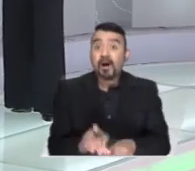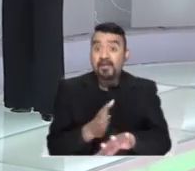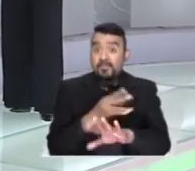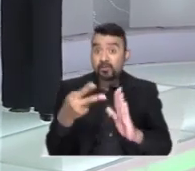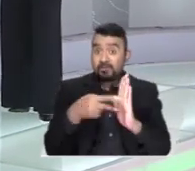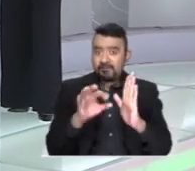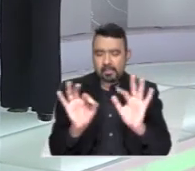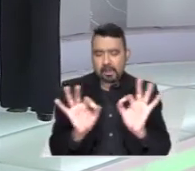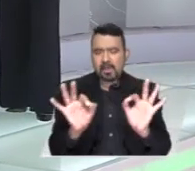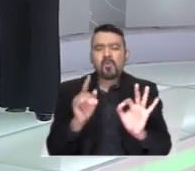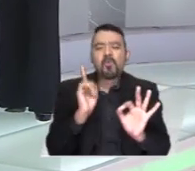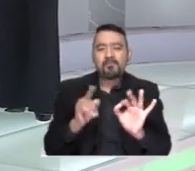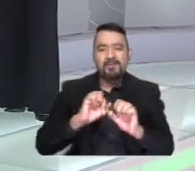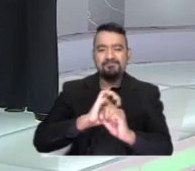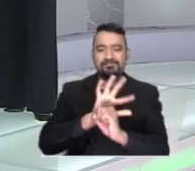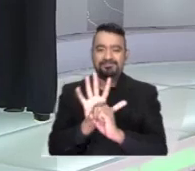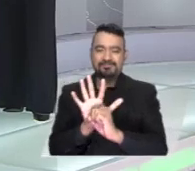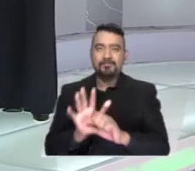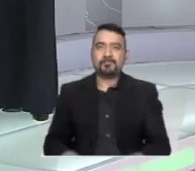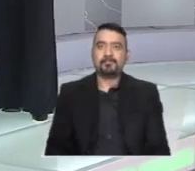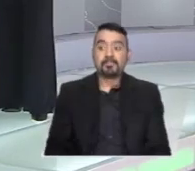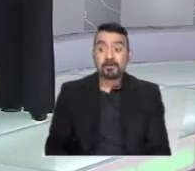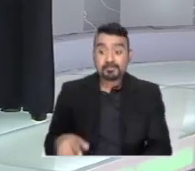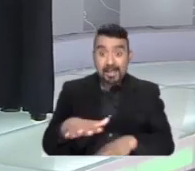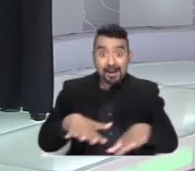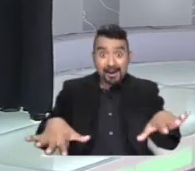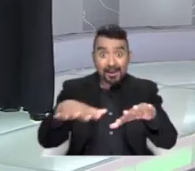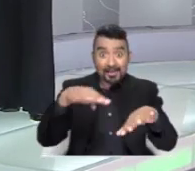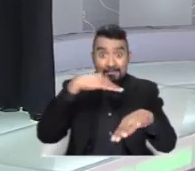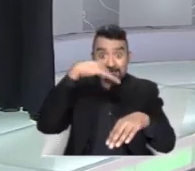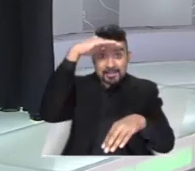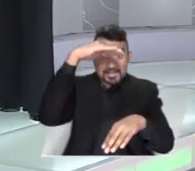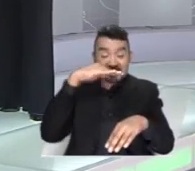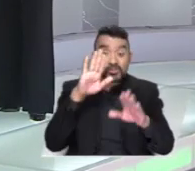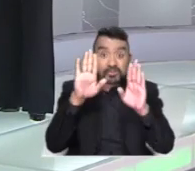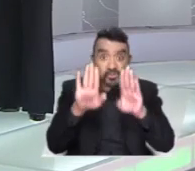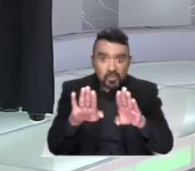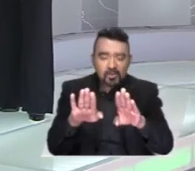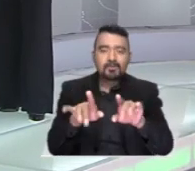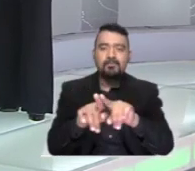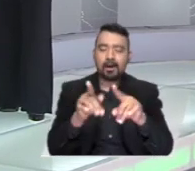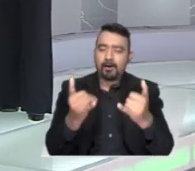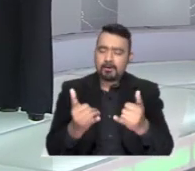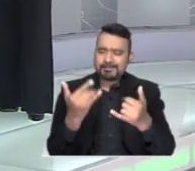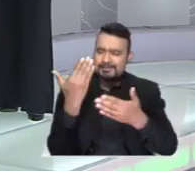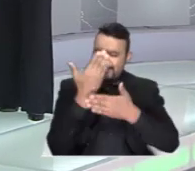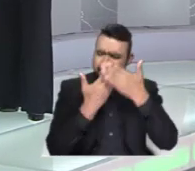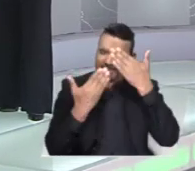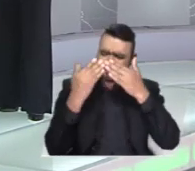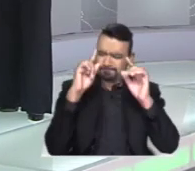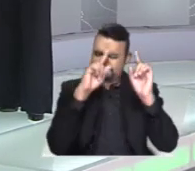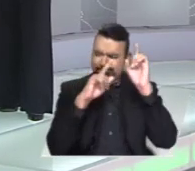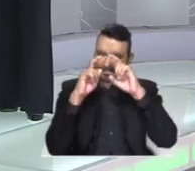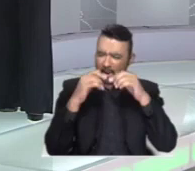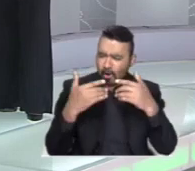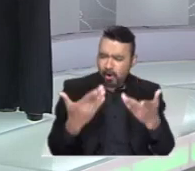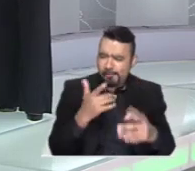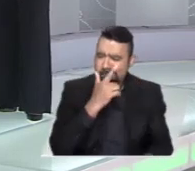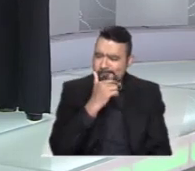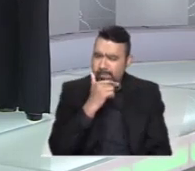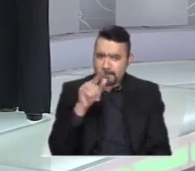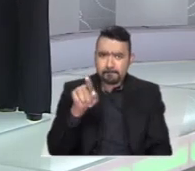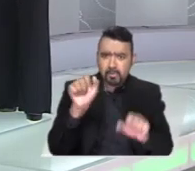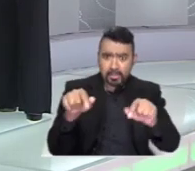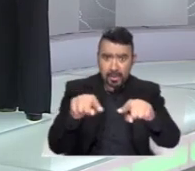pandemia. Y es que el Olaya Herrera está en el centro de la ciudad y de la polémica. La iniciativa de trasladarlo para transformar el lugar en un